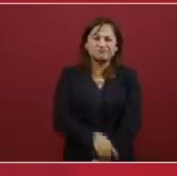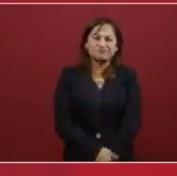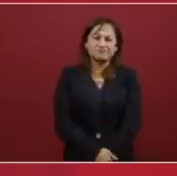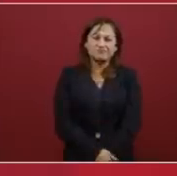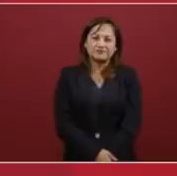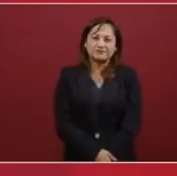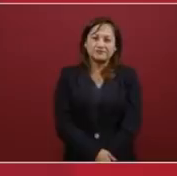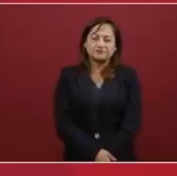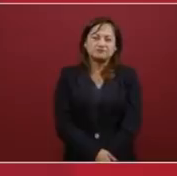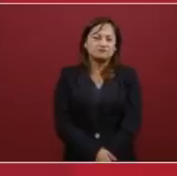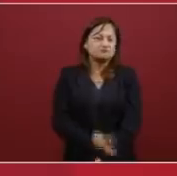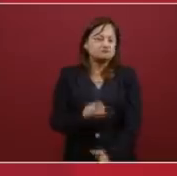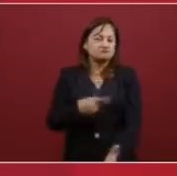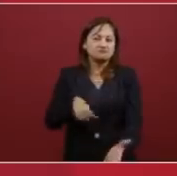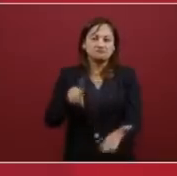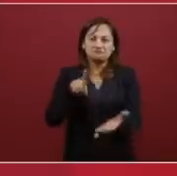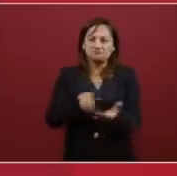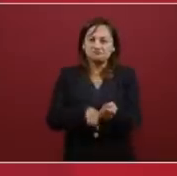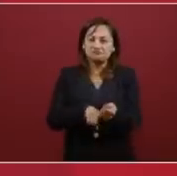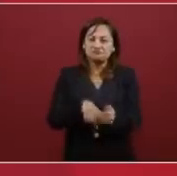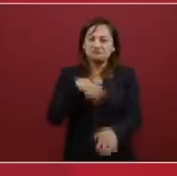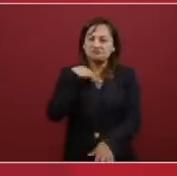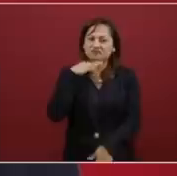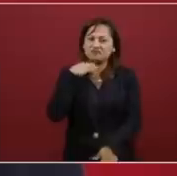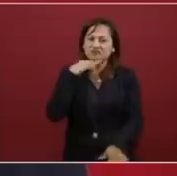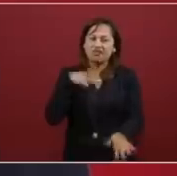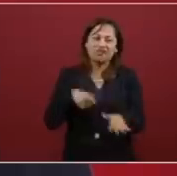una corrupción